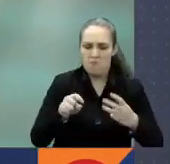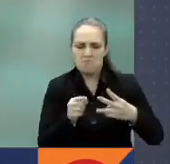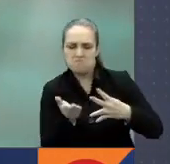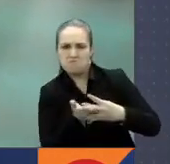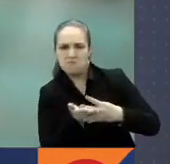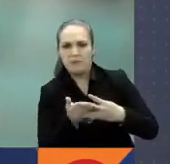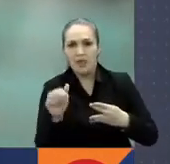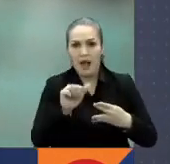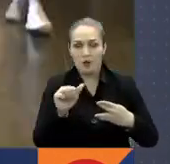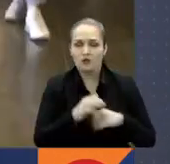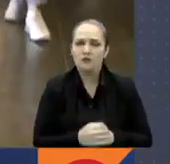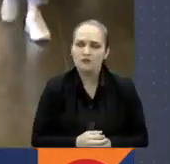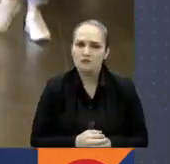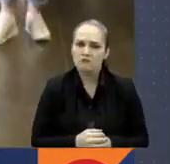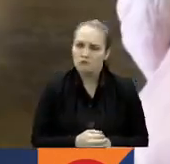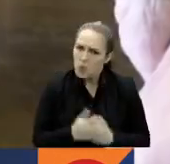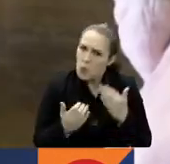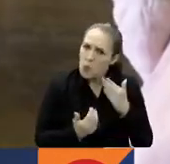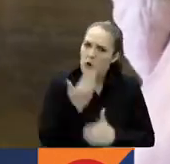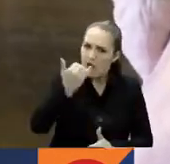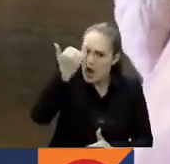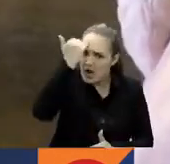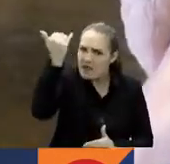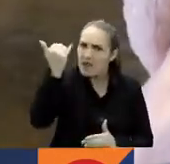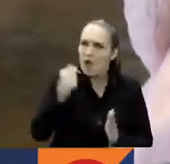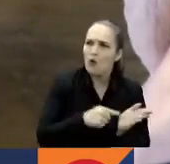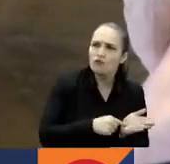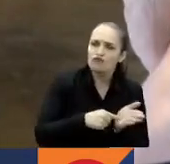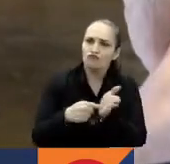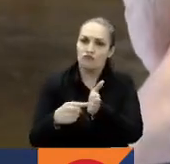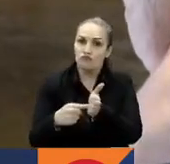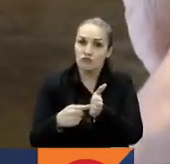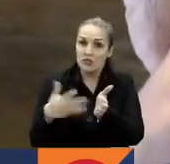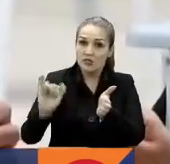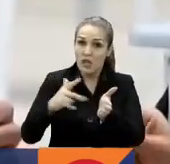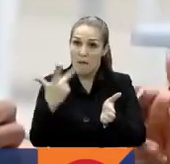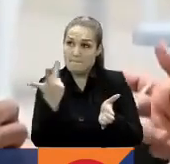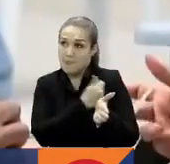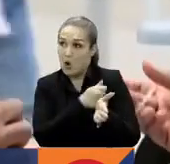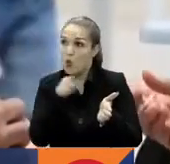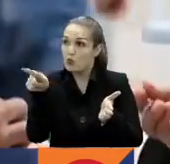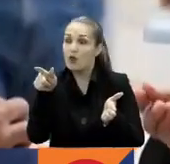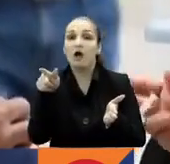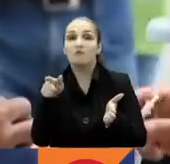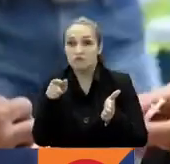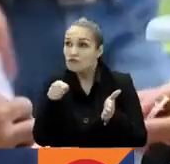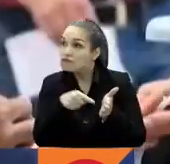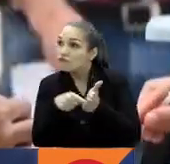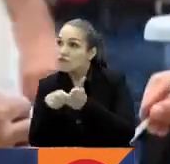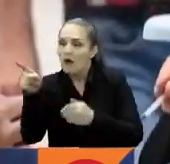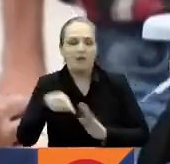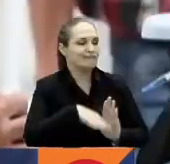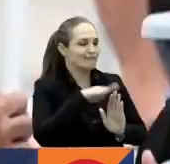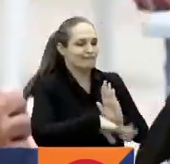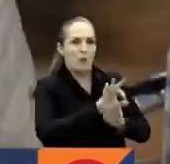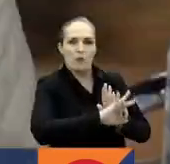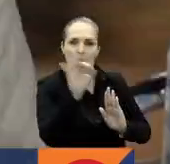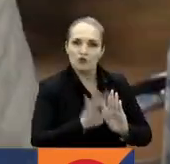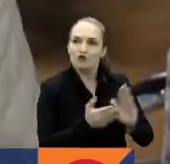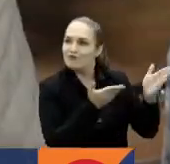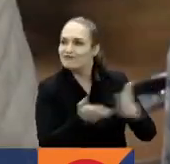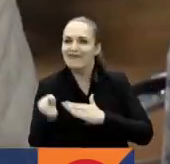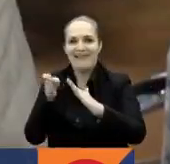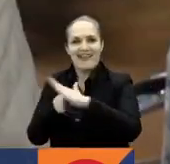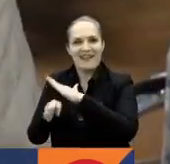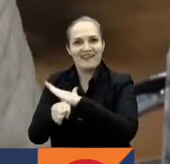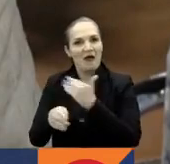COVID. Descuentos y promociones serían incentivo para promover la vacunación entre quienes no han querido recibir el biológico en Colombia.